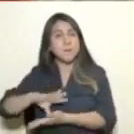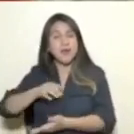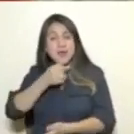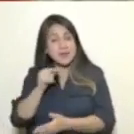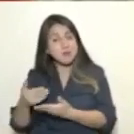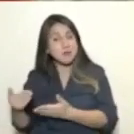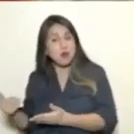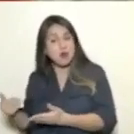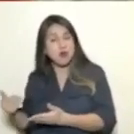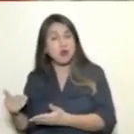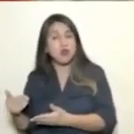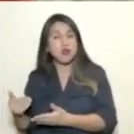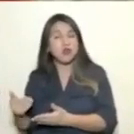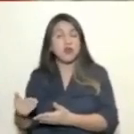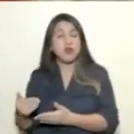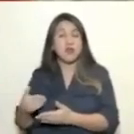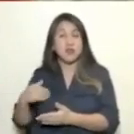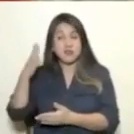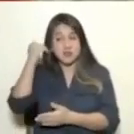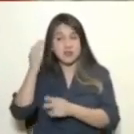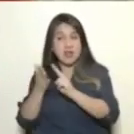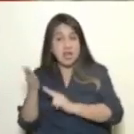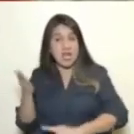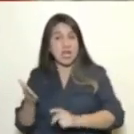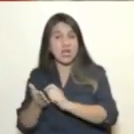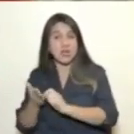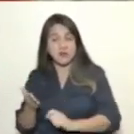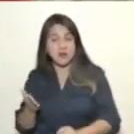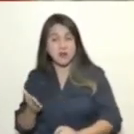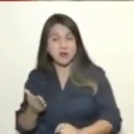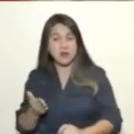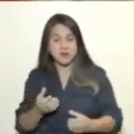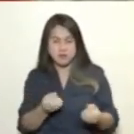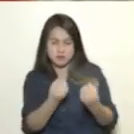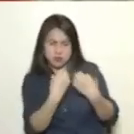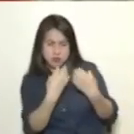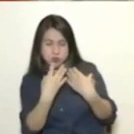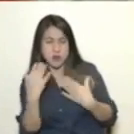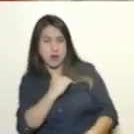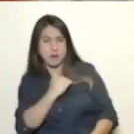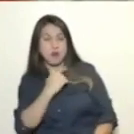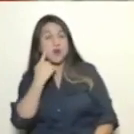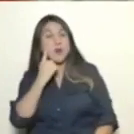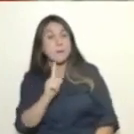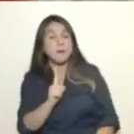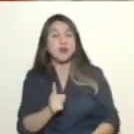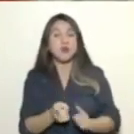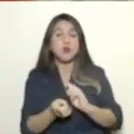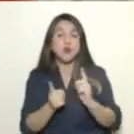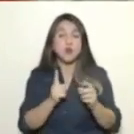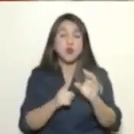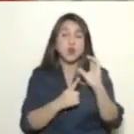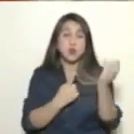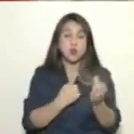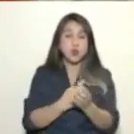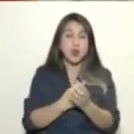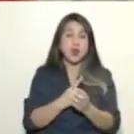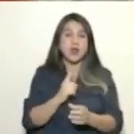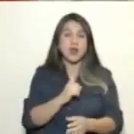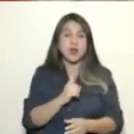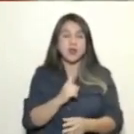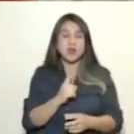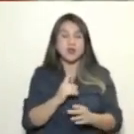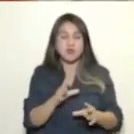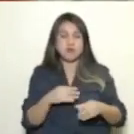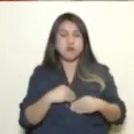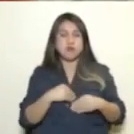poco tiempo atrás era analfabeto, se alfabetizó rápidamente, pero la cultura escrita da la impresión que no encarnó suficientemente